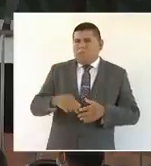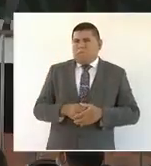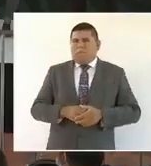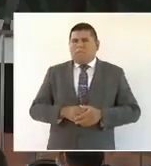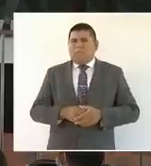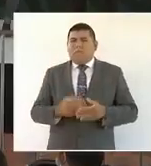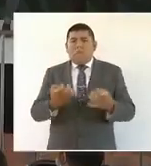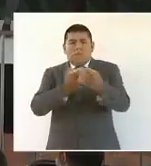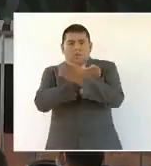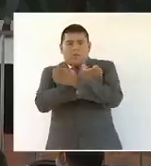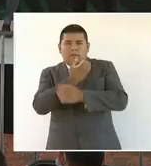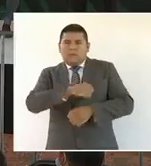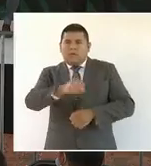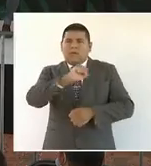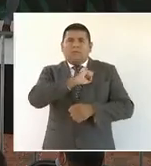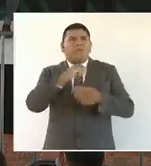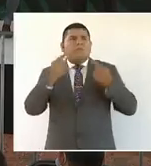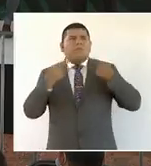Ellos